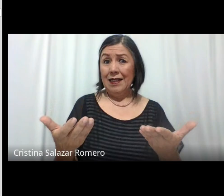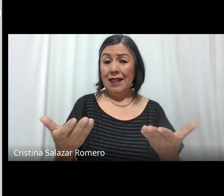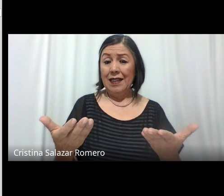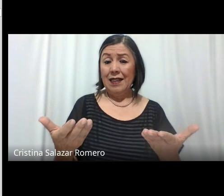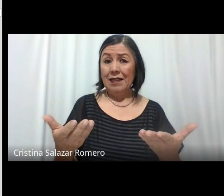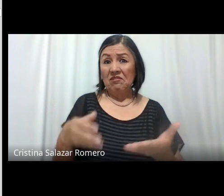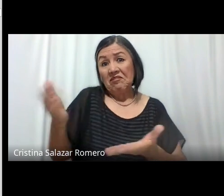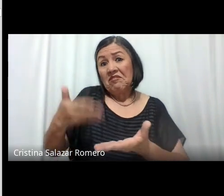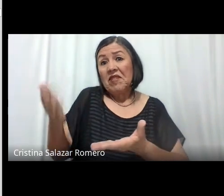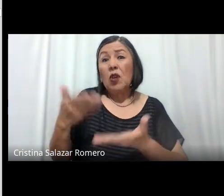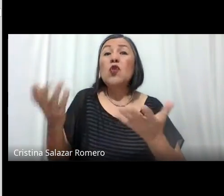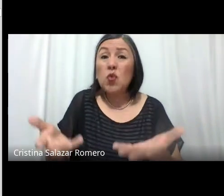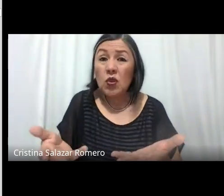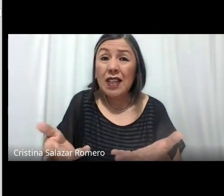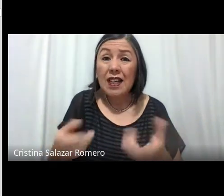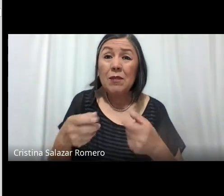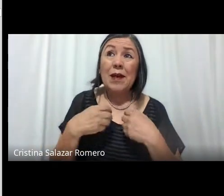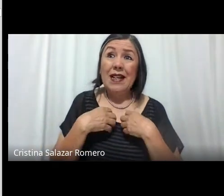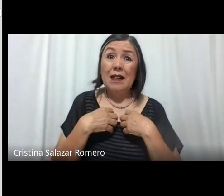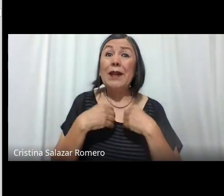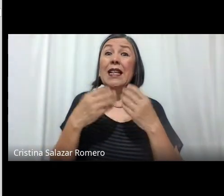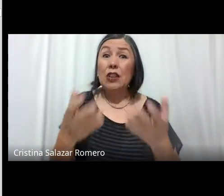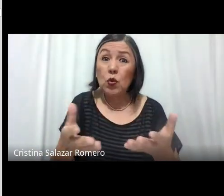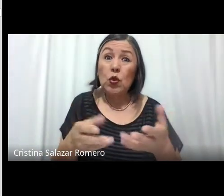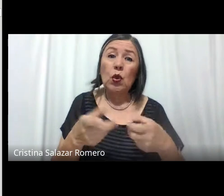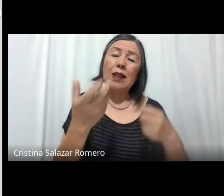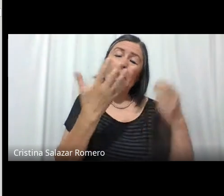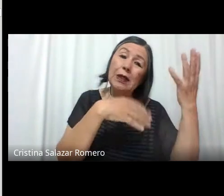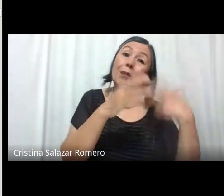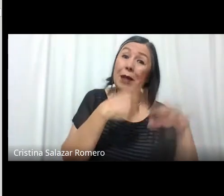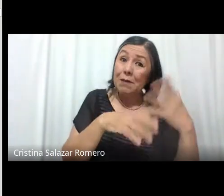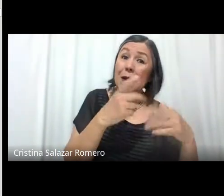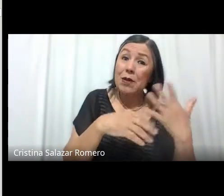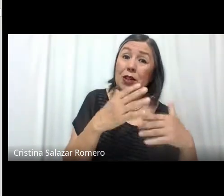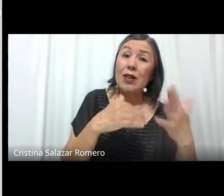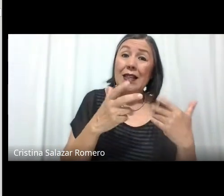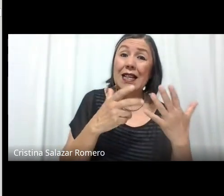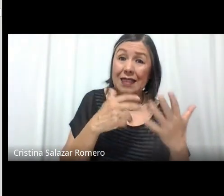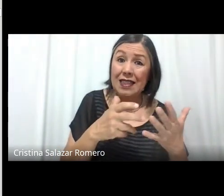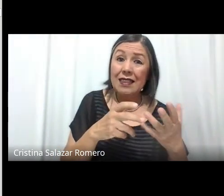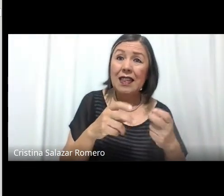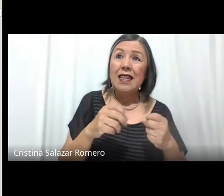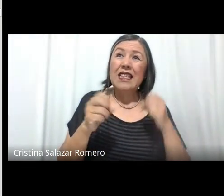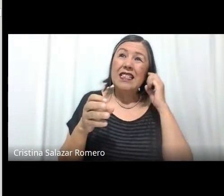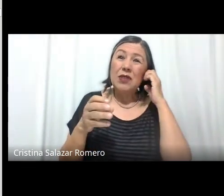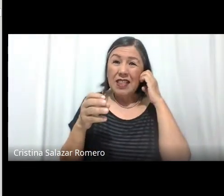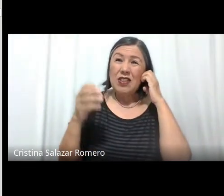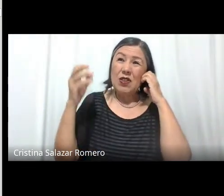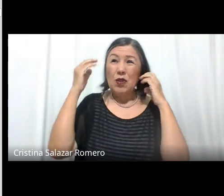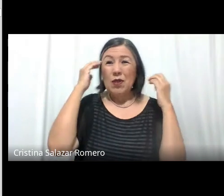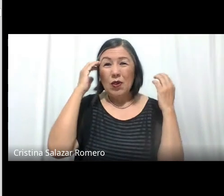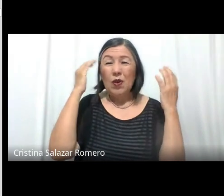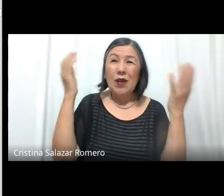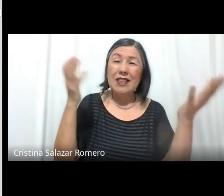material de consulta para el estudio. Que vean primero las señas y si a ustedes